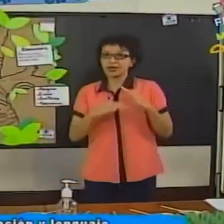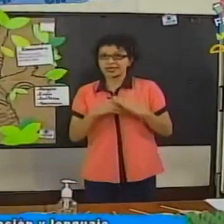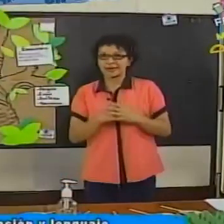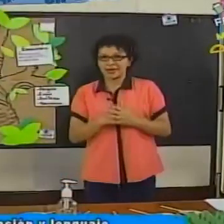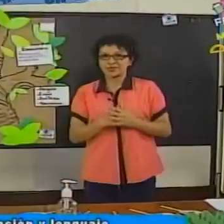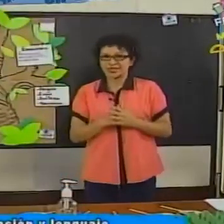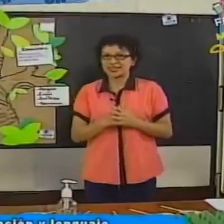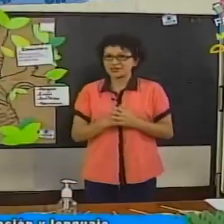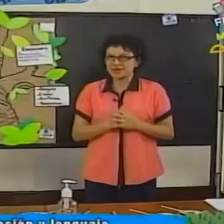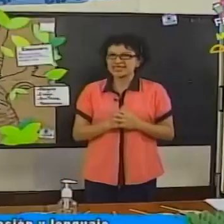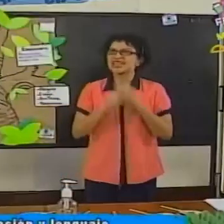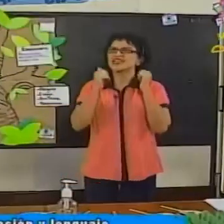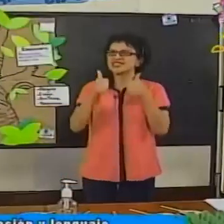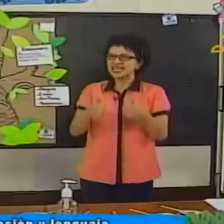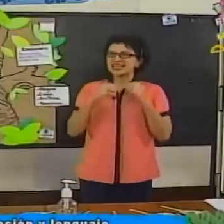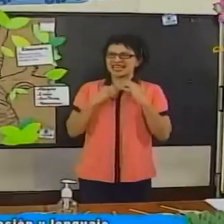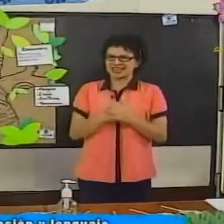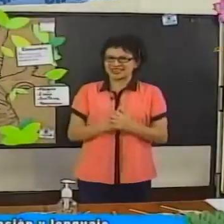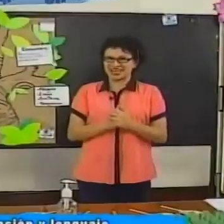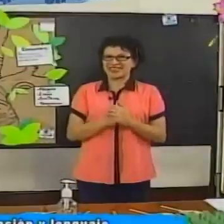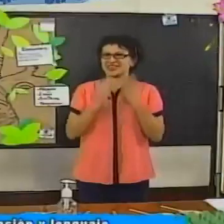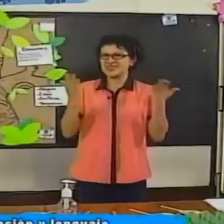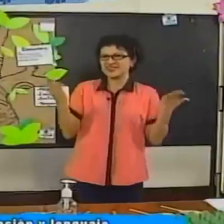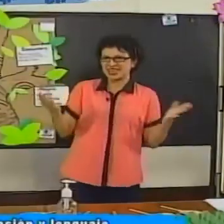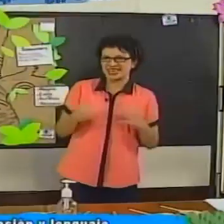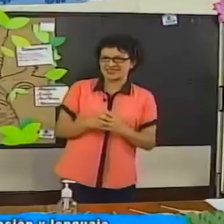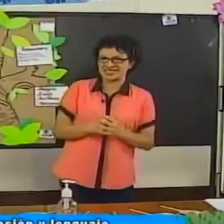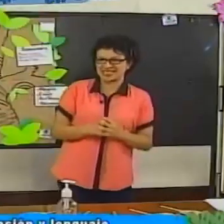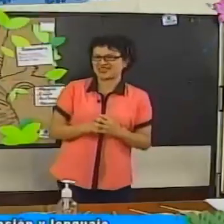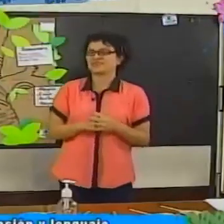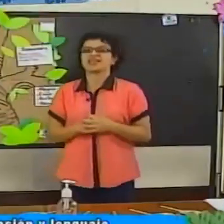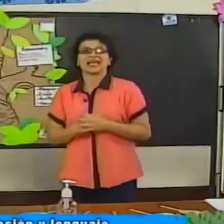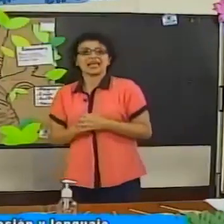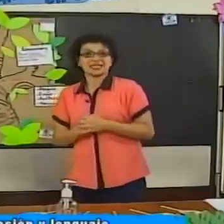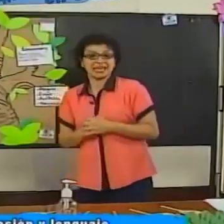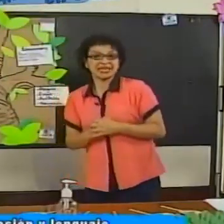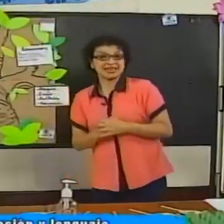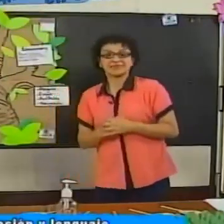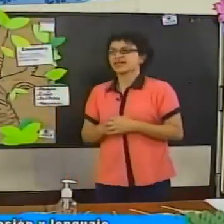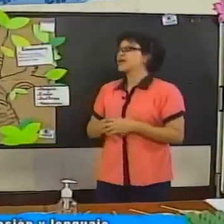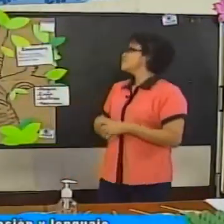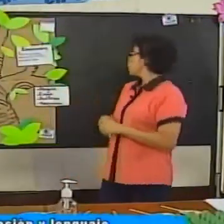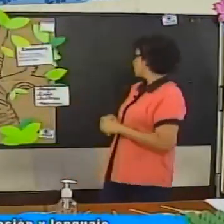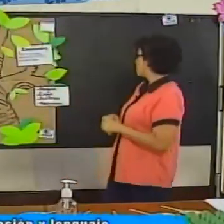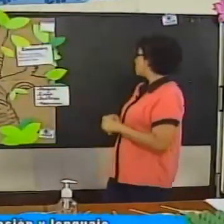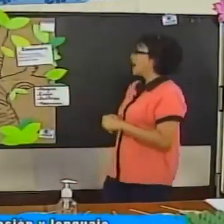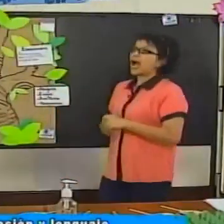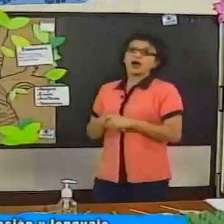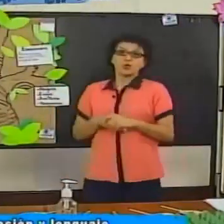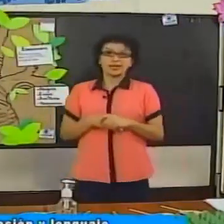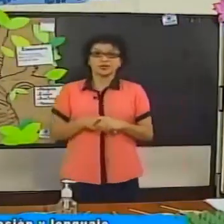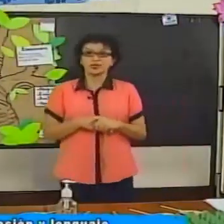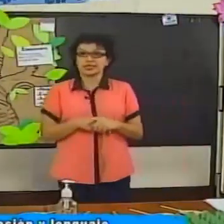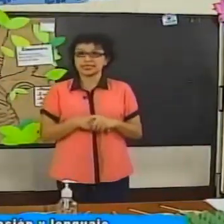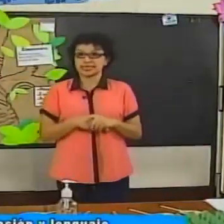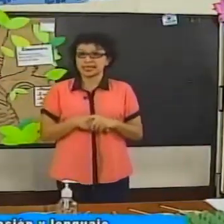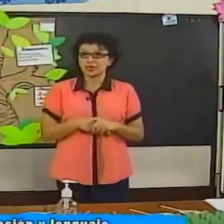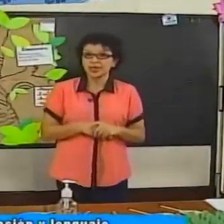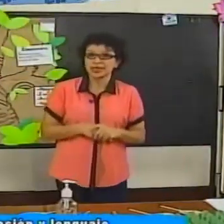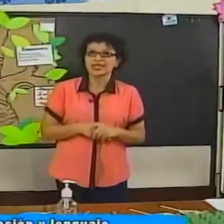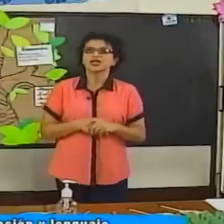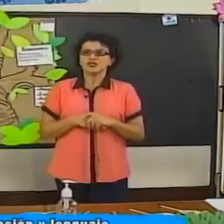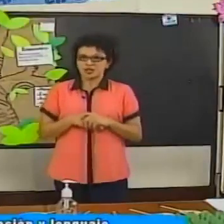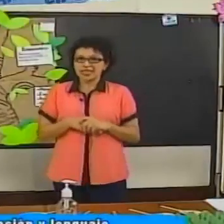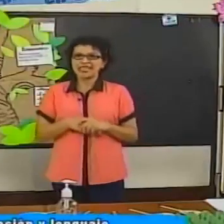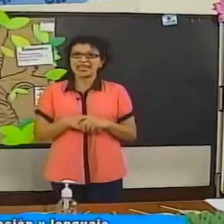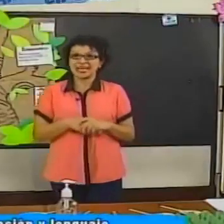Eso fue lo que trabajamos anteriormente. Yo sé que te recordabas. Muy bien, te felicito. Excelente. Muy bien. Ahora entonces, si te